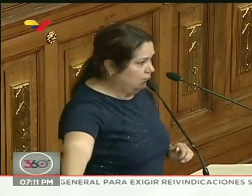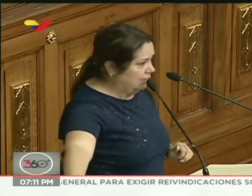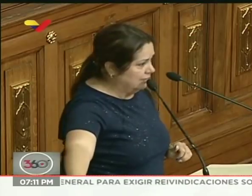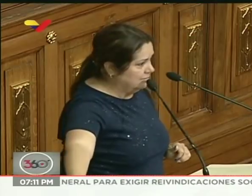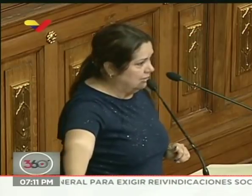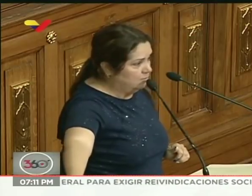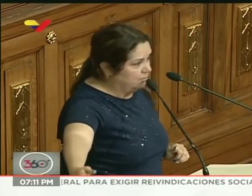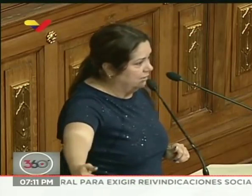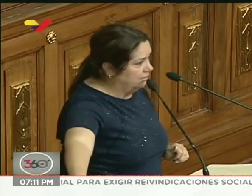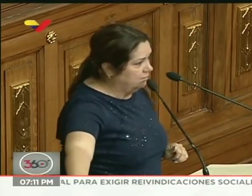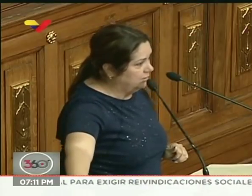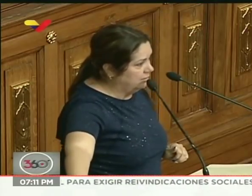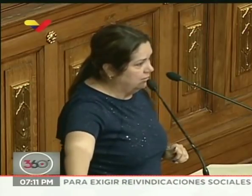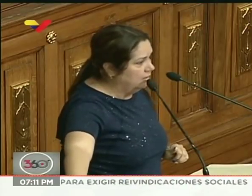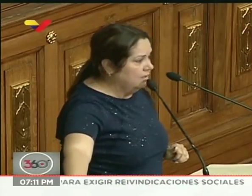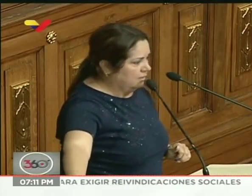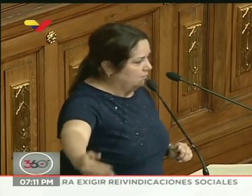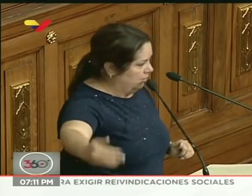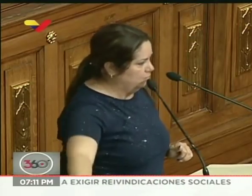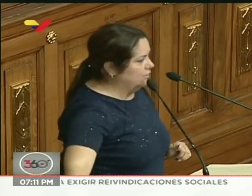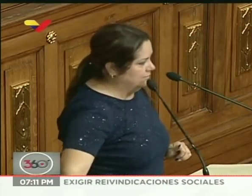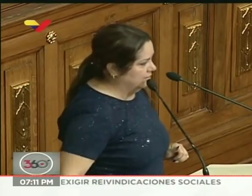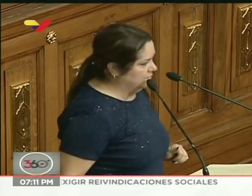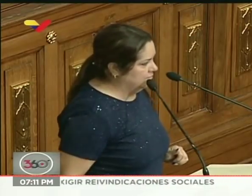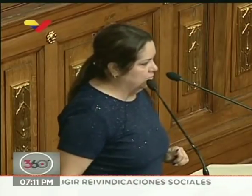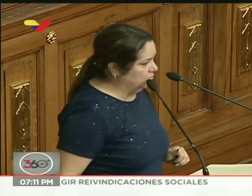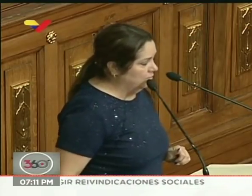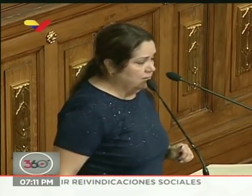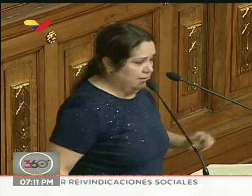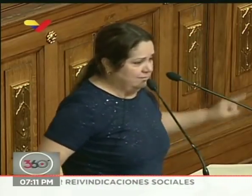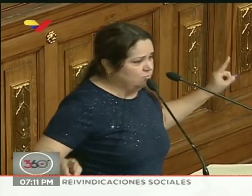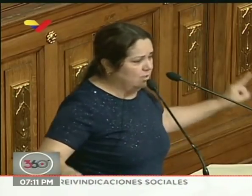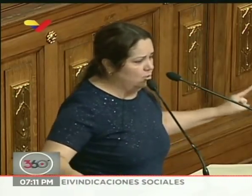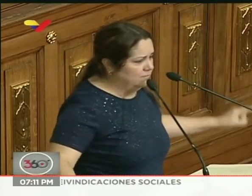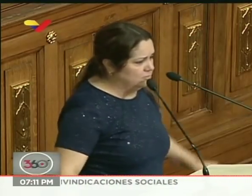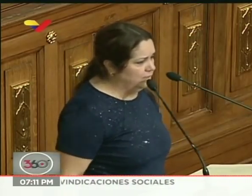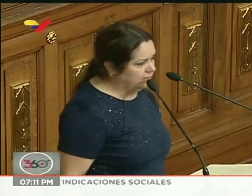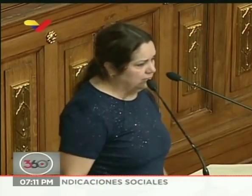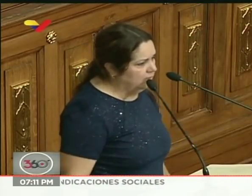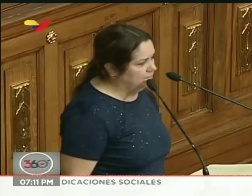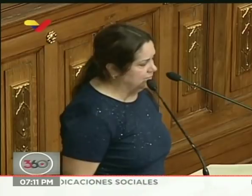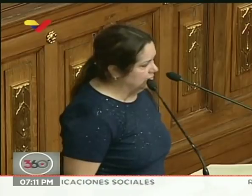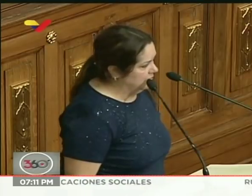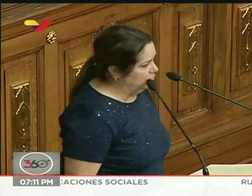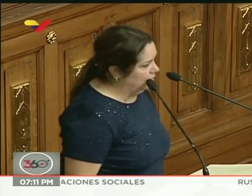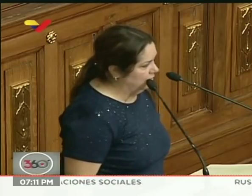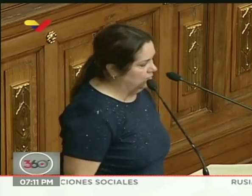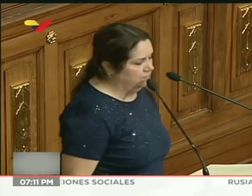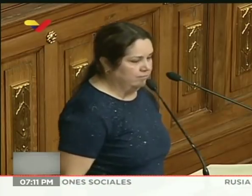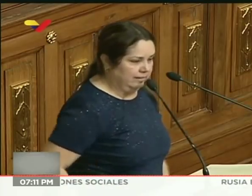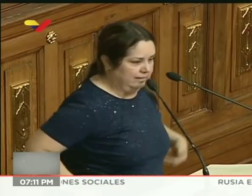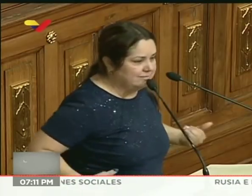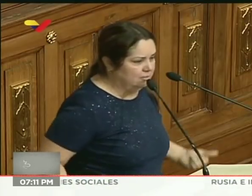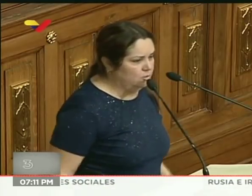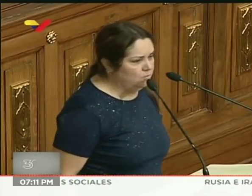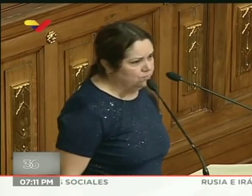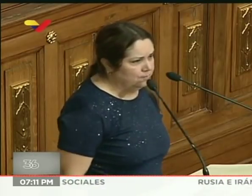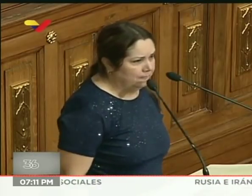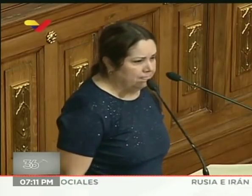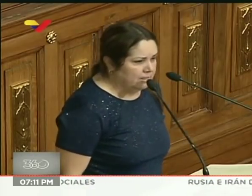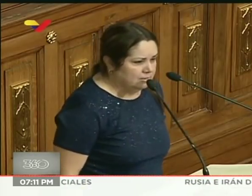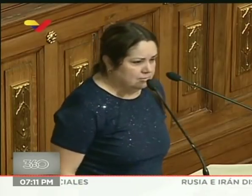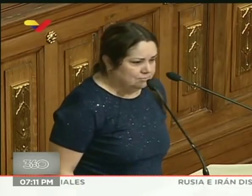los candados de la casa del lado, porque nadie habita ahí, que por ahí voy a sacar mis hijos. Esas son las dos misiones que tiene para salvarnos la vida. Ella